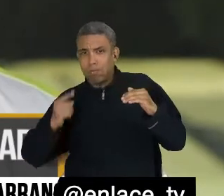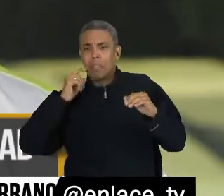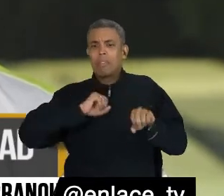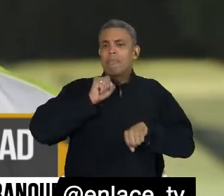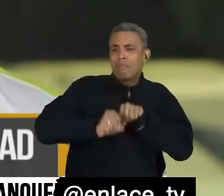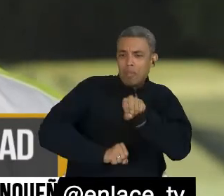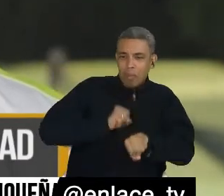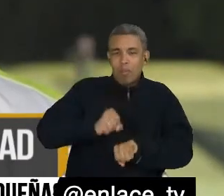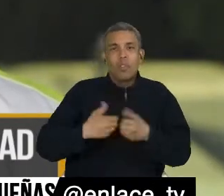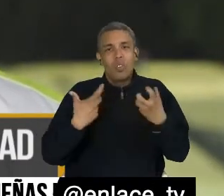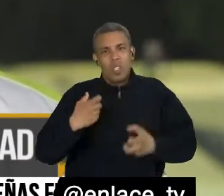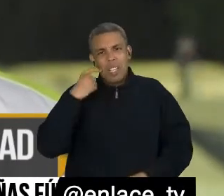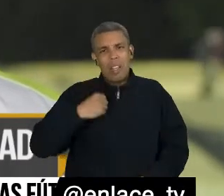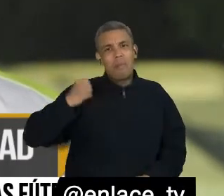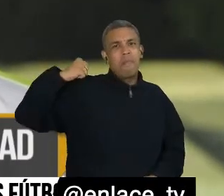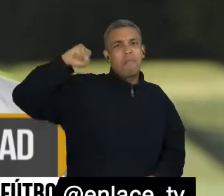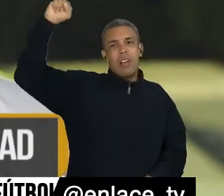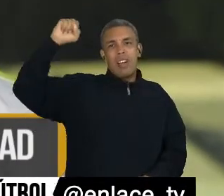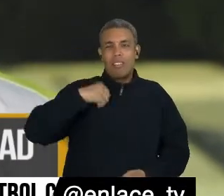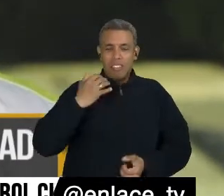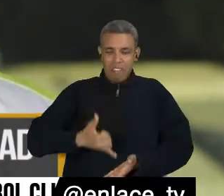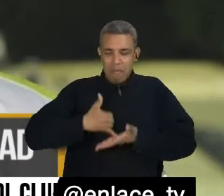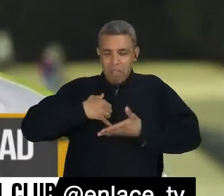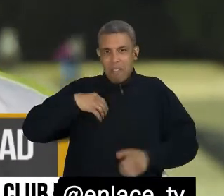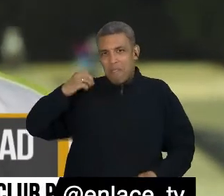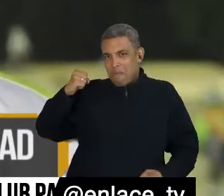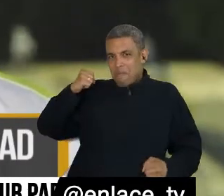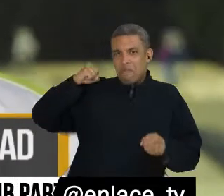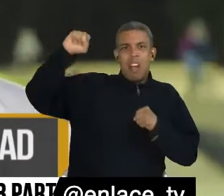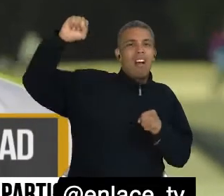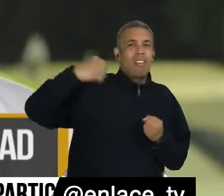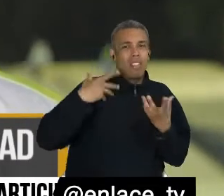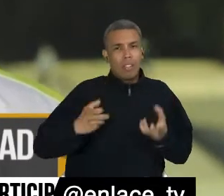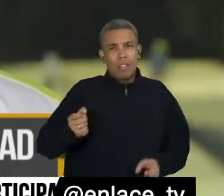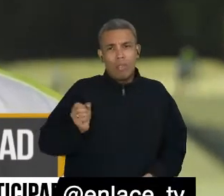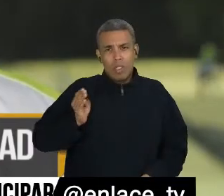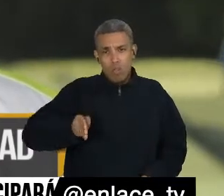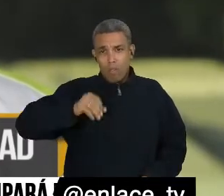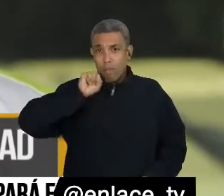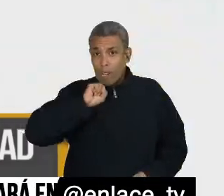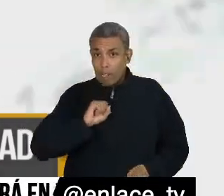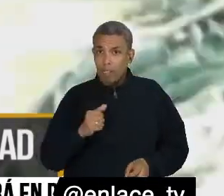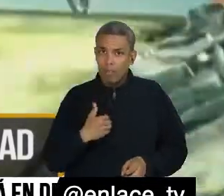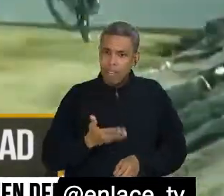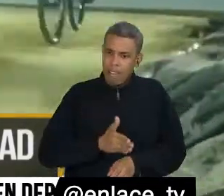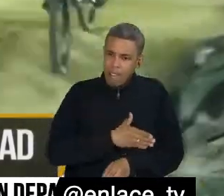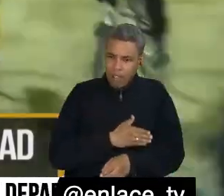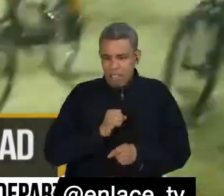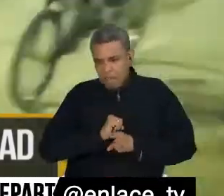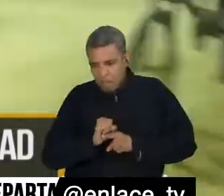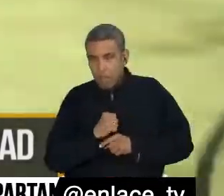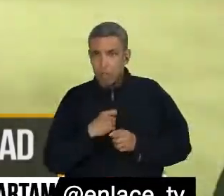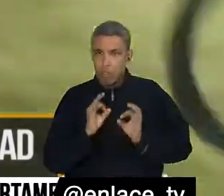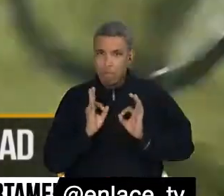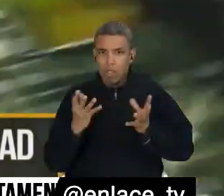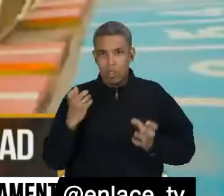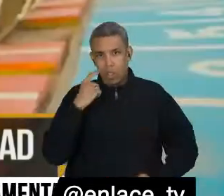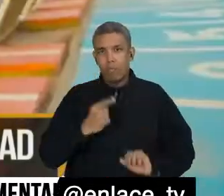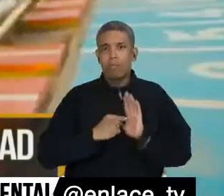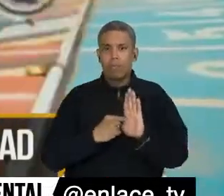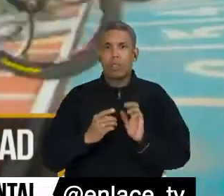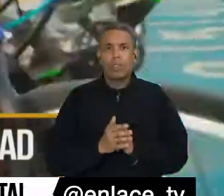poder mostrar todo lo que los clubes en Barranca, o sea, cómo se han venido preparando. Centenares de biciclosistas se darán